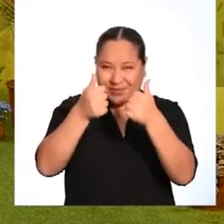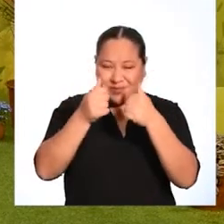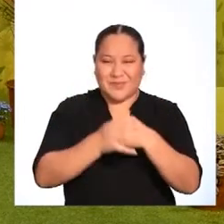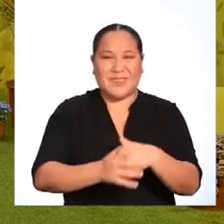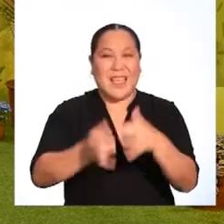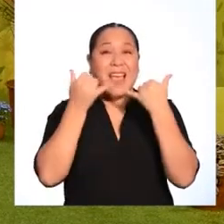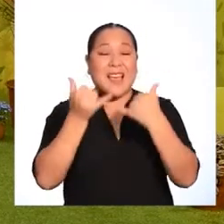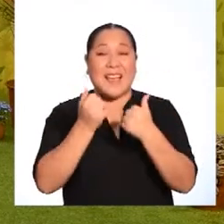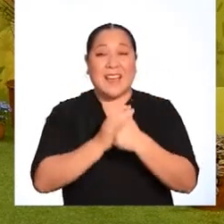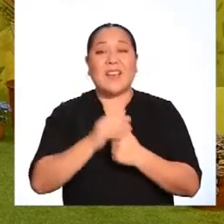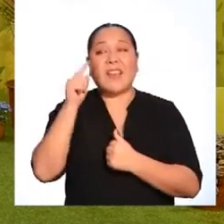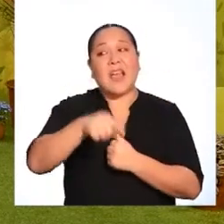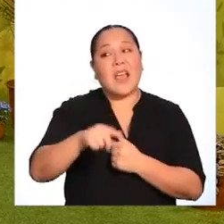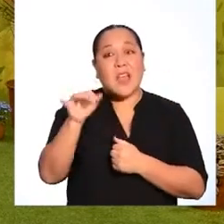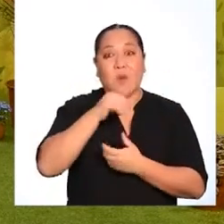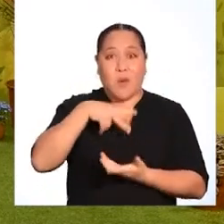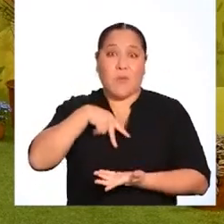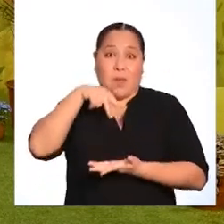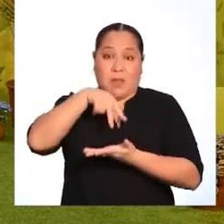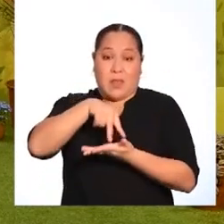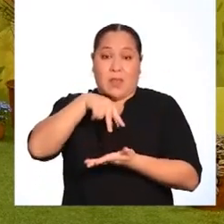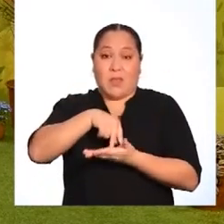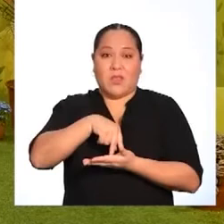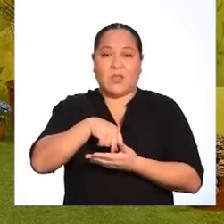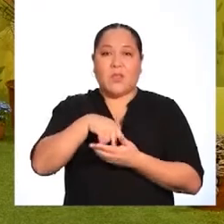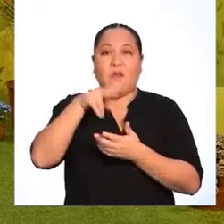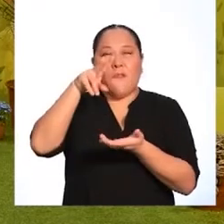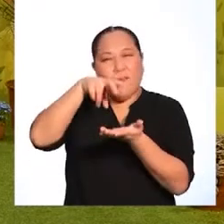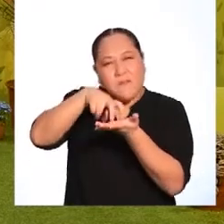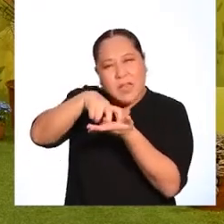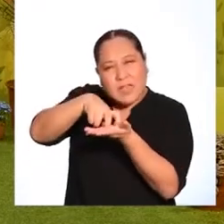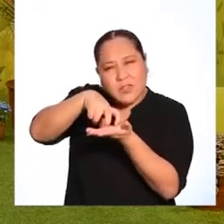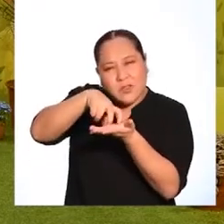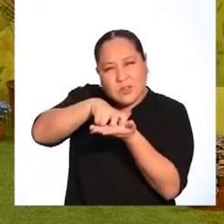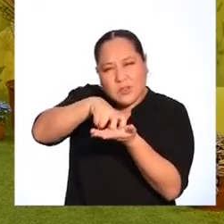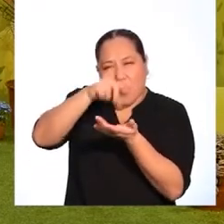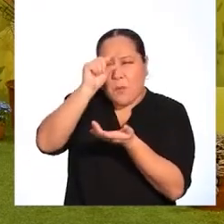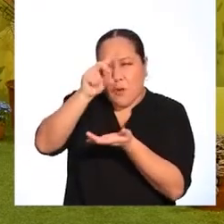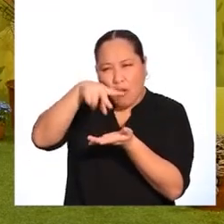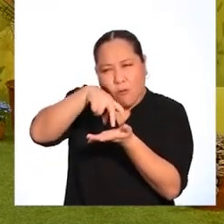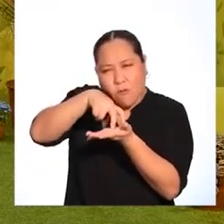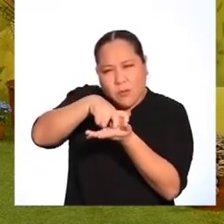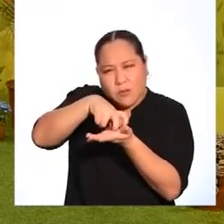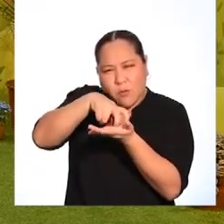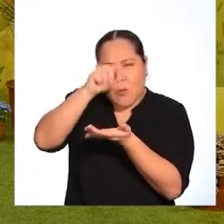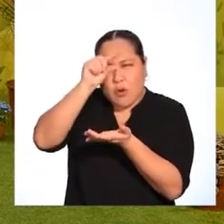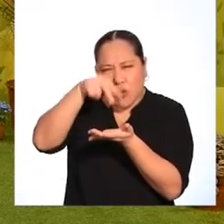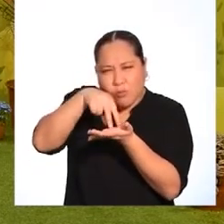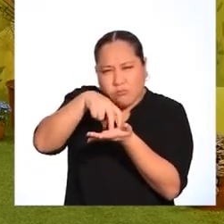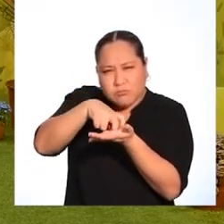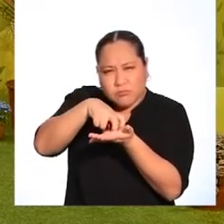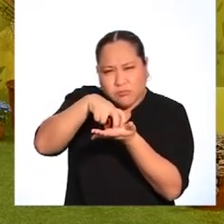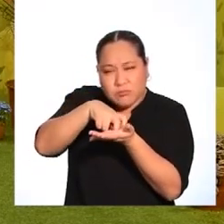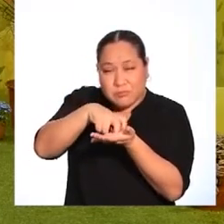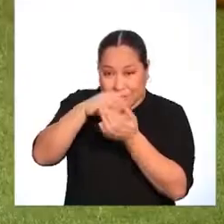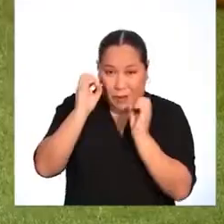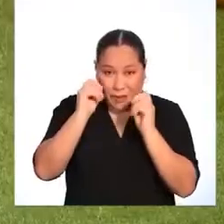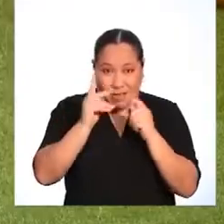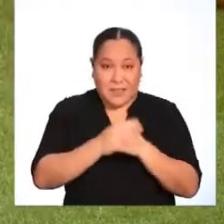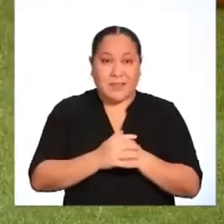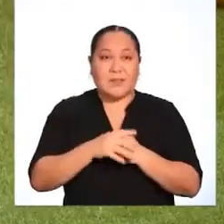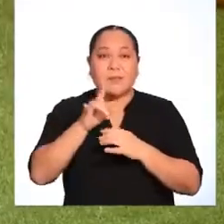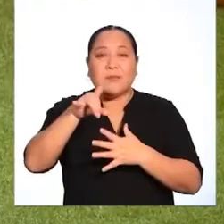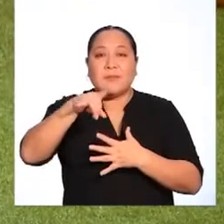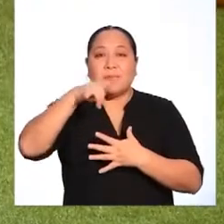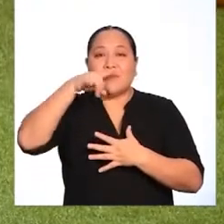qué bien ahora en la misma posición doblamos ligeramente las rodillas así ok